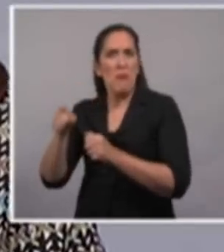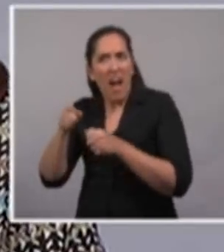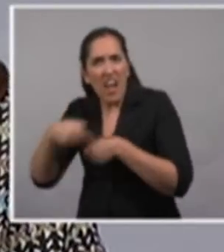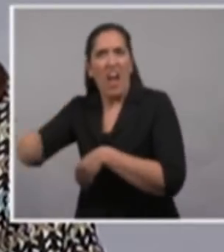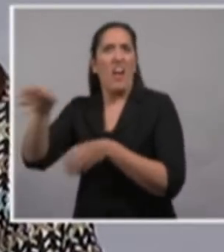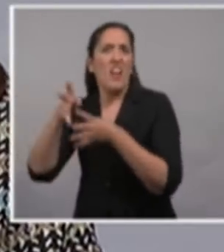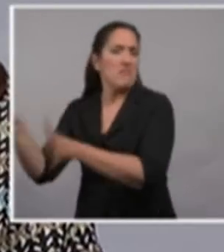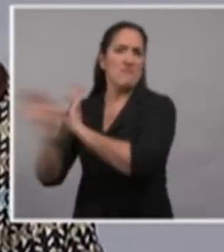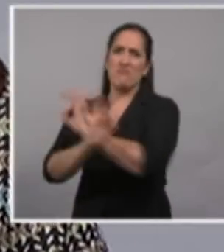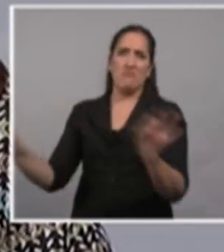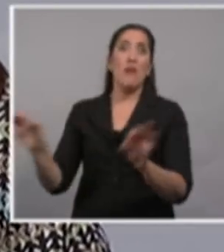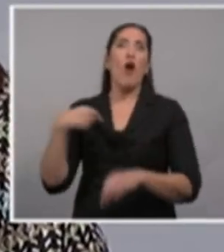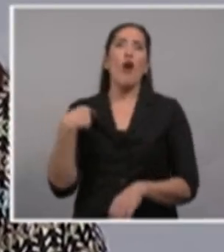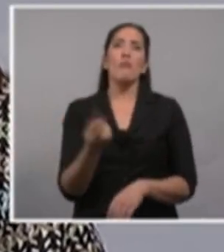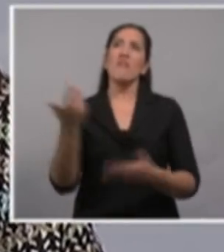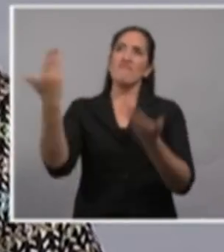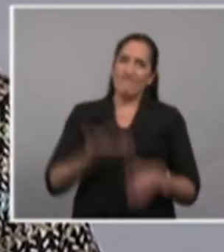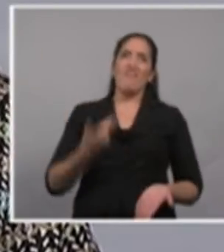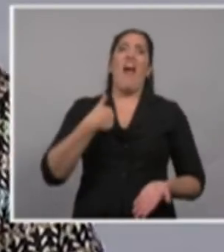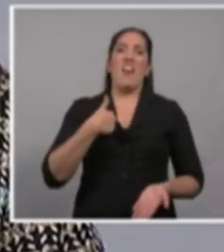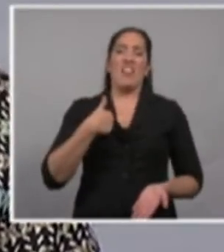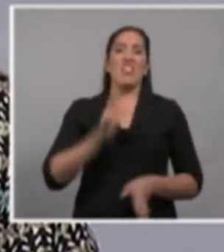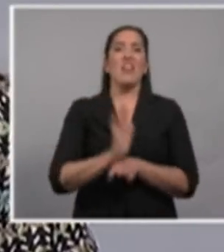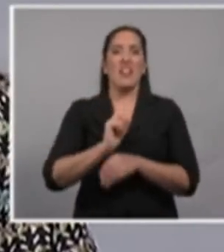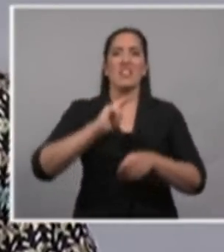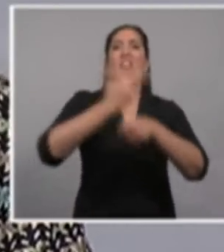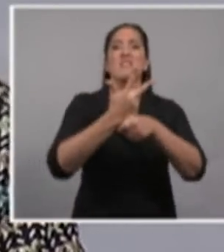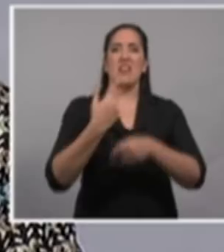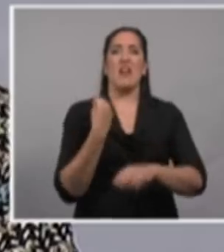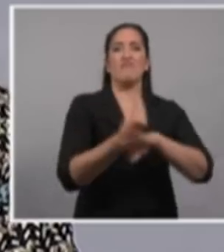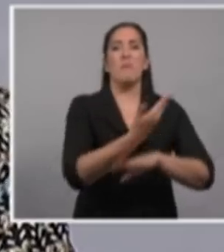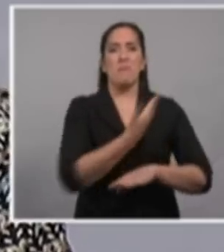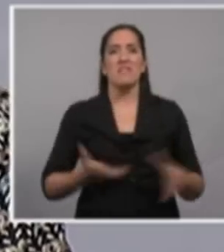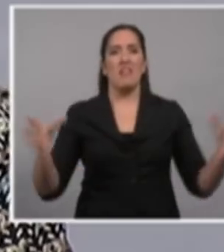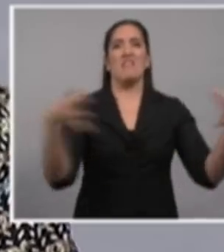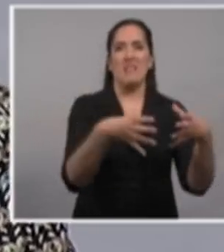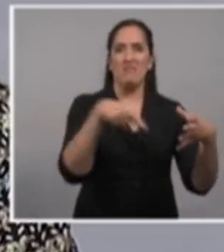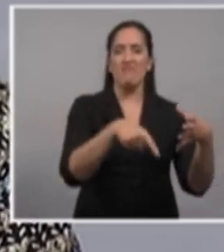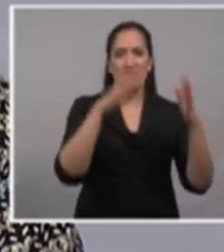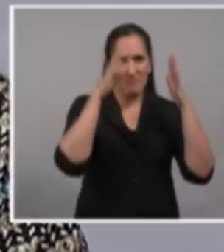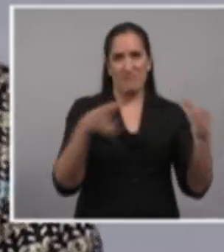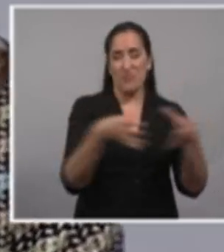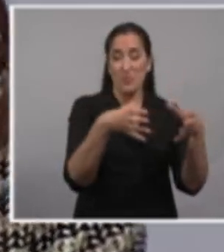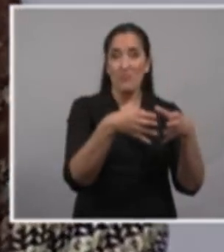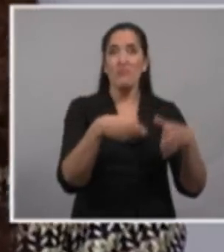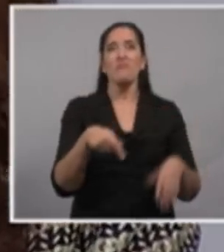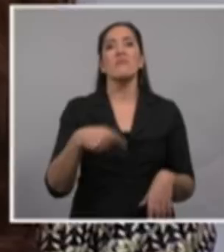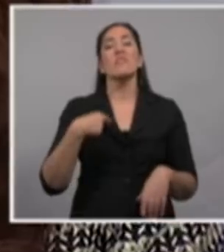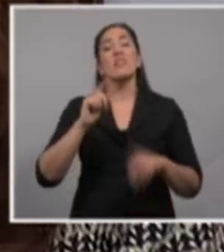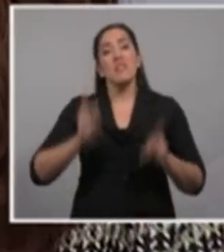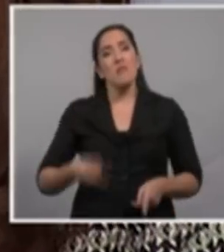este grupo. Y también el tercer fin de esta energía nuclear que rige nuestra